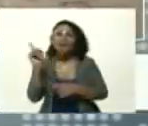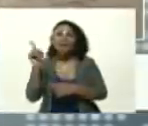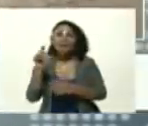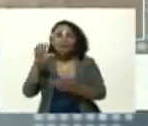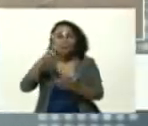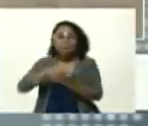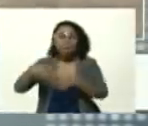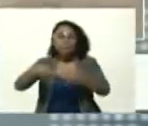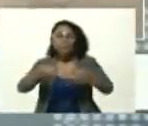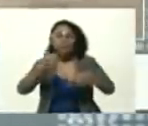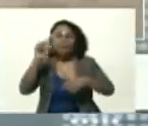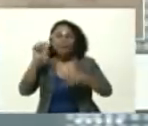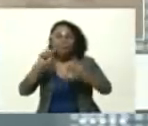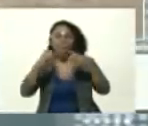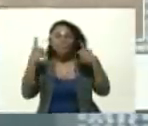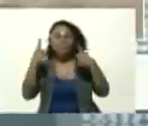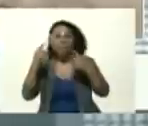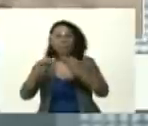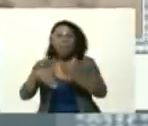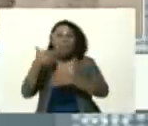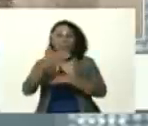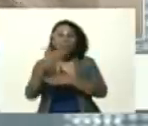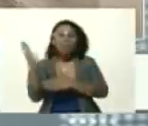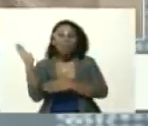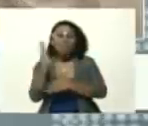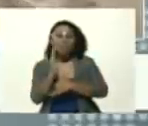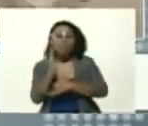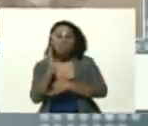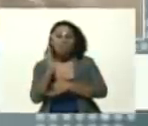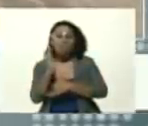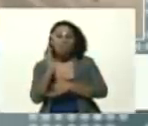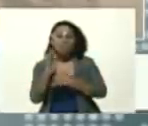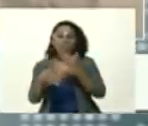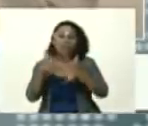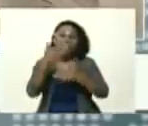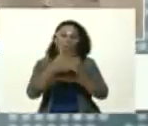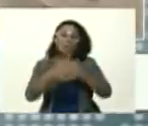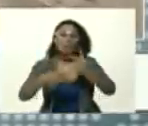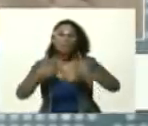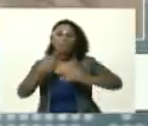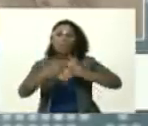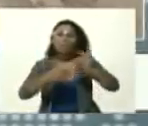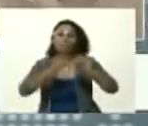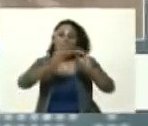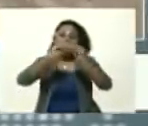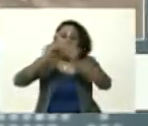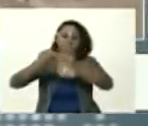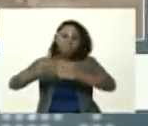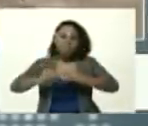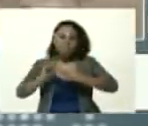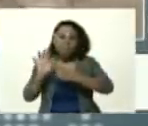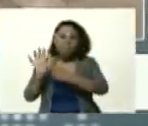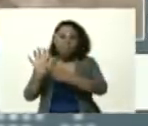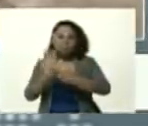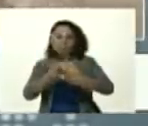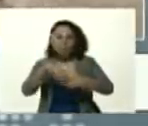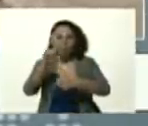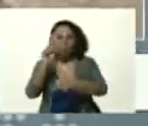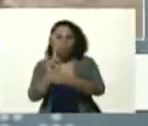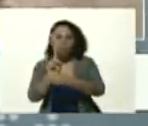Guaira. Bueno, después vino lo que vino, un proceso de reconstrucción ejemplar,